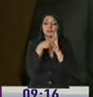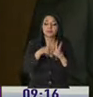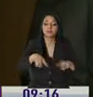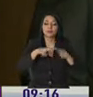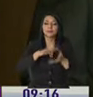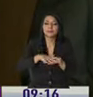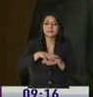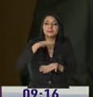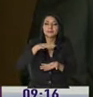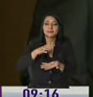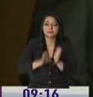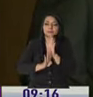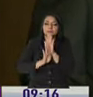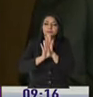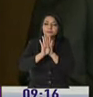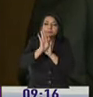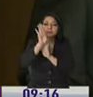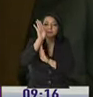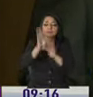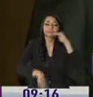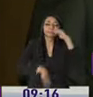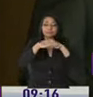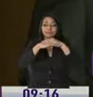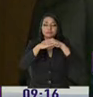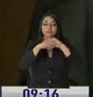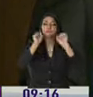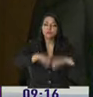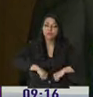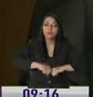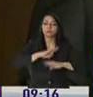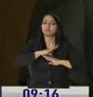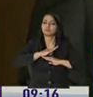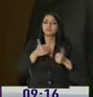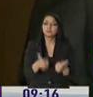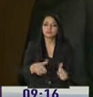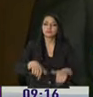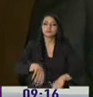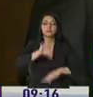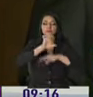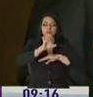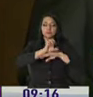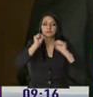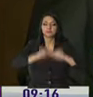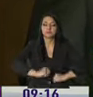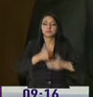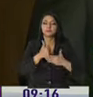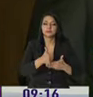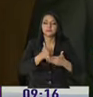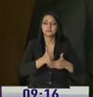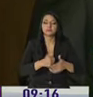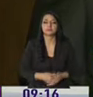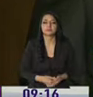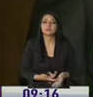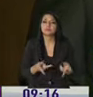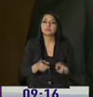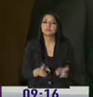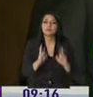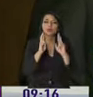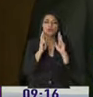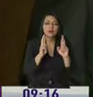tal forma de que lleguen a niveles que sean satisfactorios para el país y que esperamos se sitúen